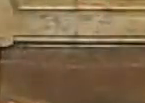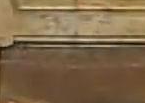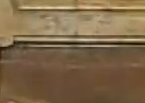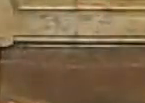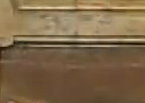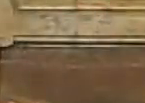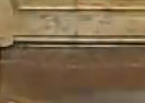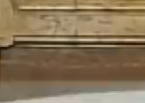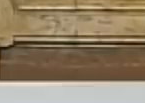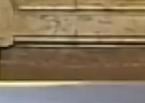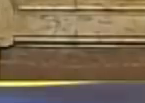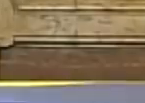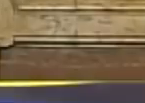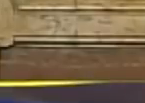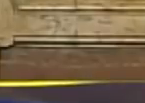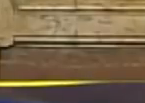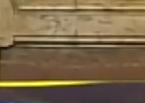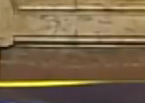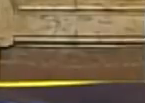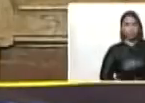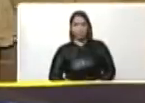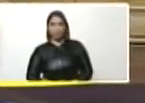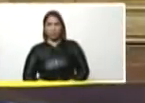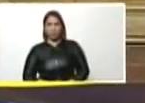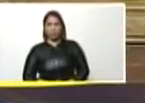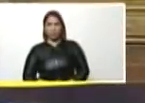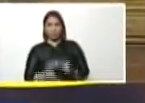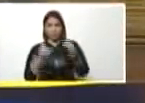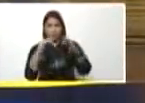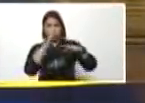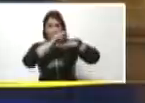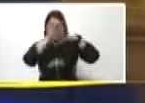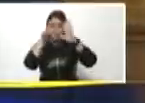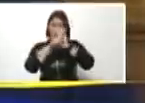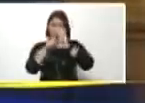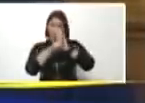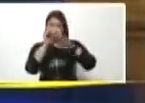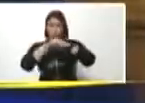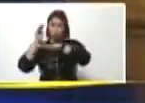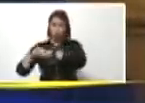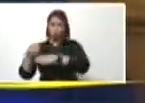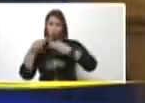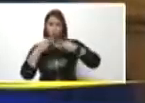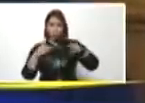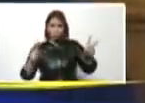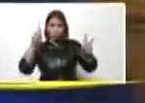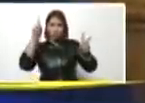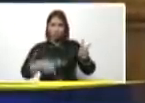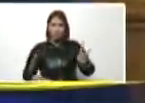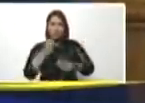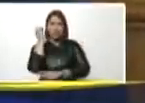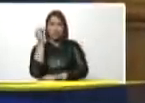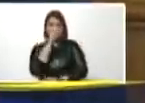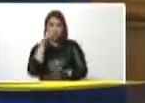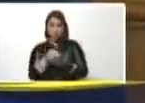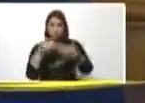cantidad de leyes, de consulta pública. La Asamblea Nacional, que le abrió las compuertas otra